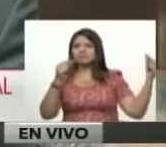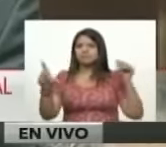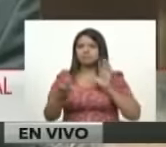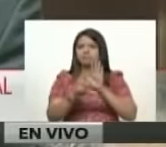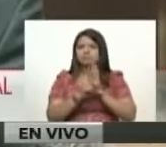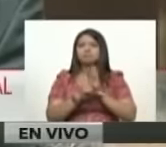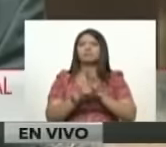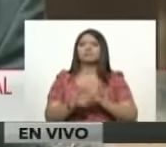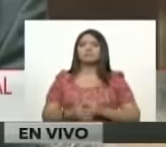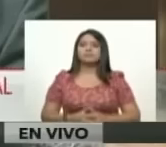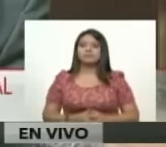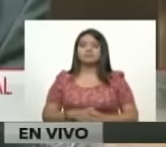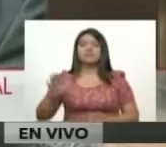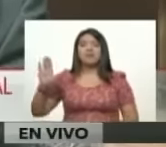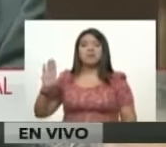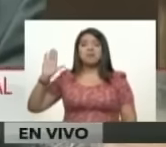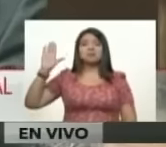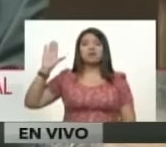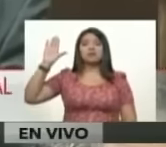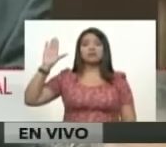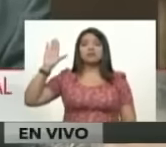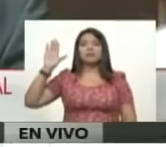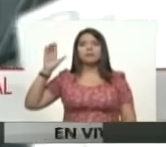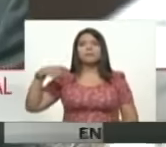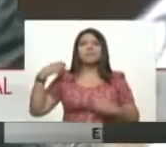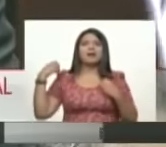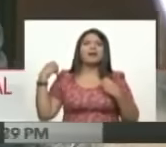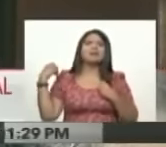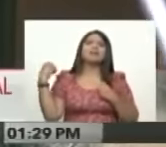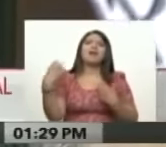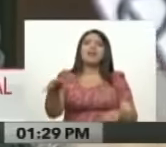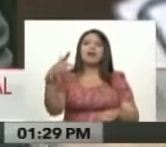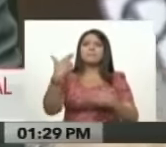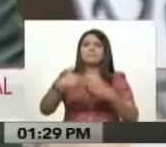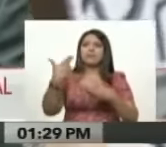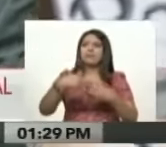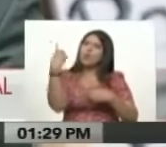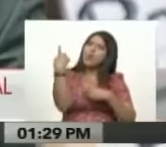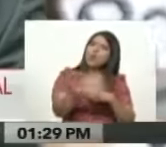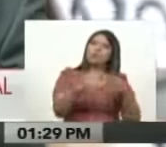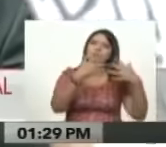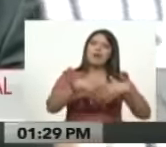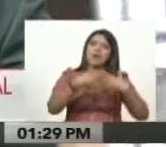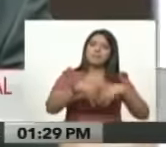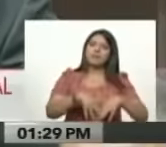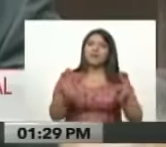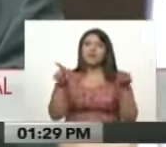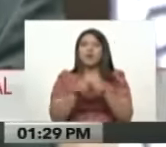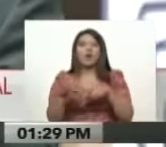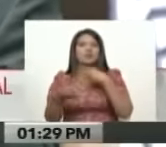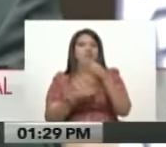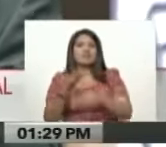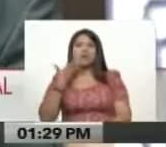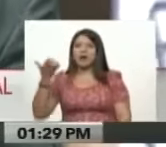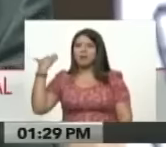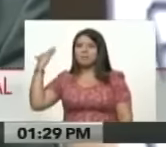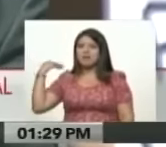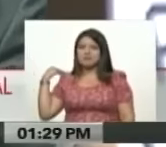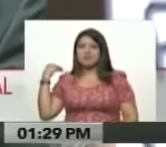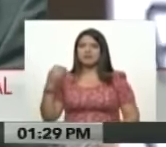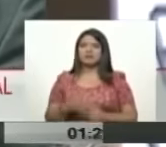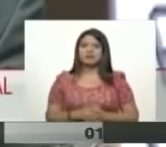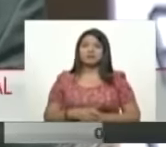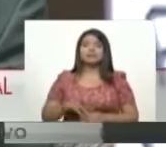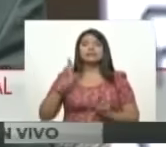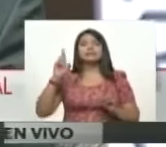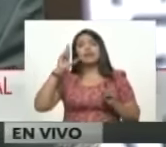esté levantando la mano para entregar nuestro petróleo a las grandes transnacionales como lo hicieron en el pasado. Dios